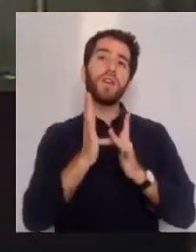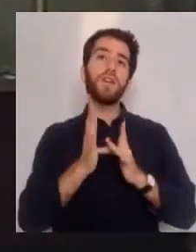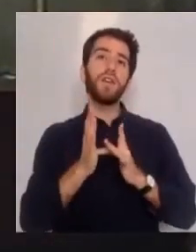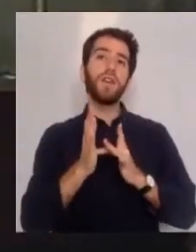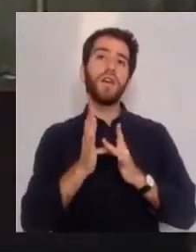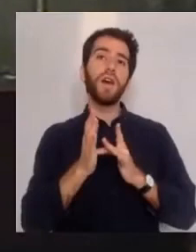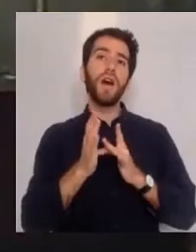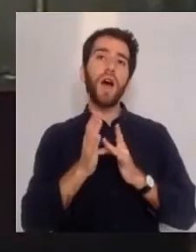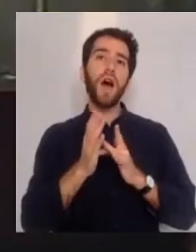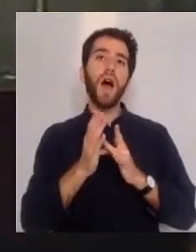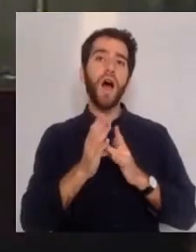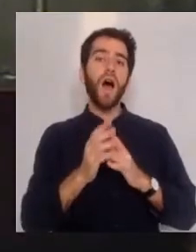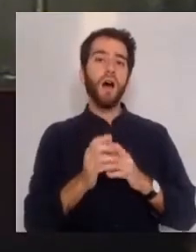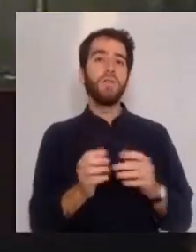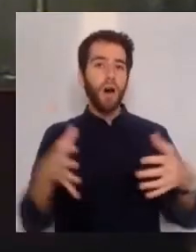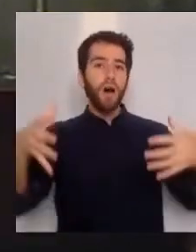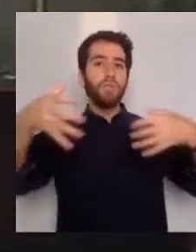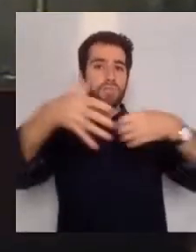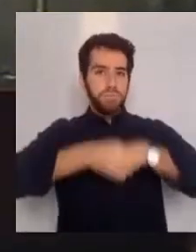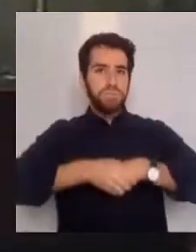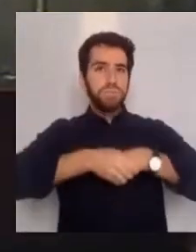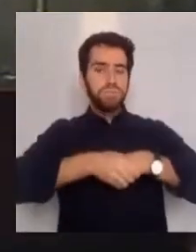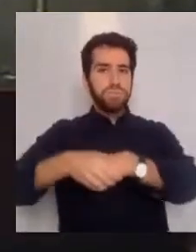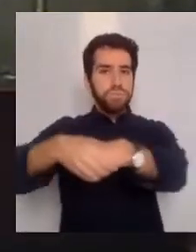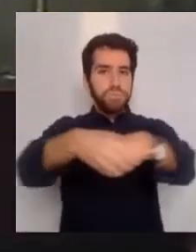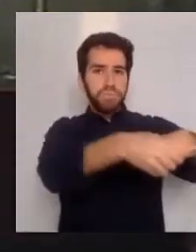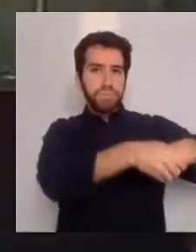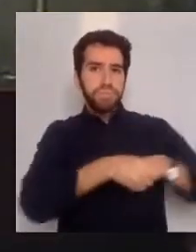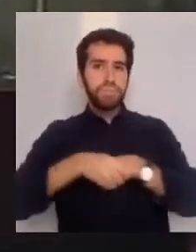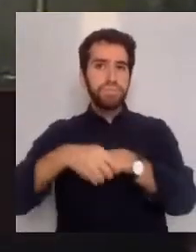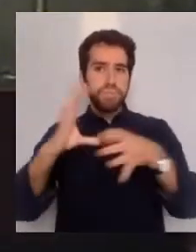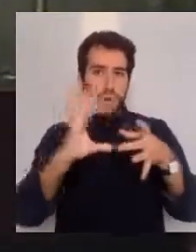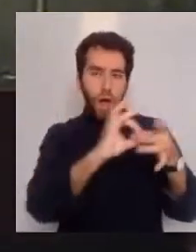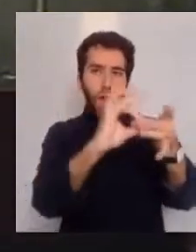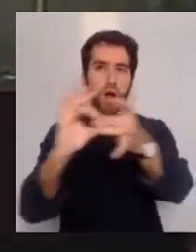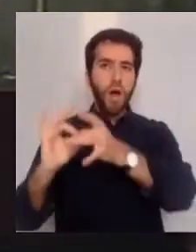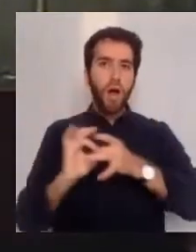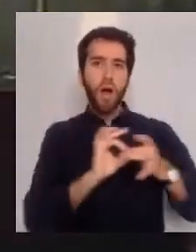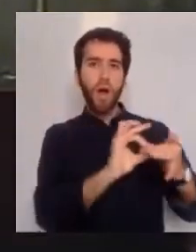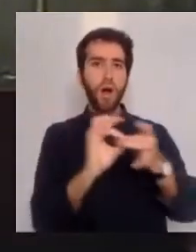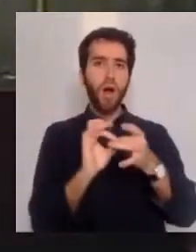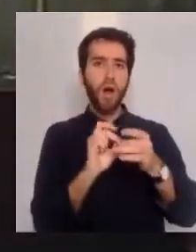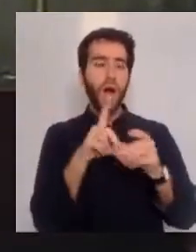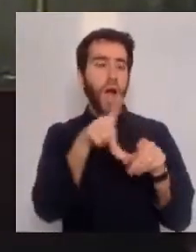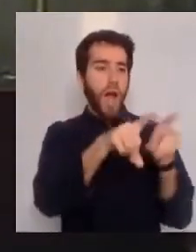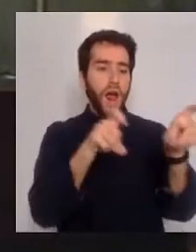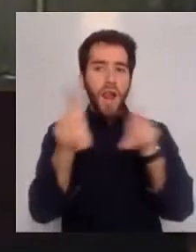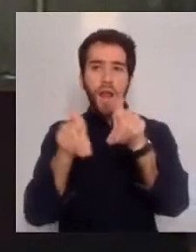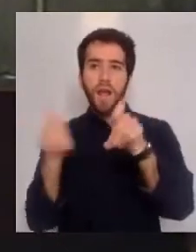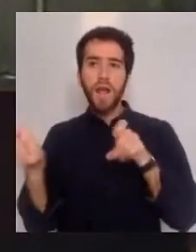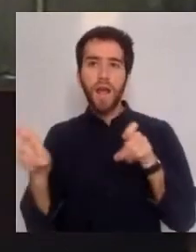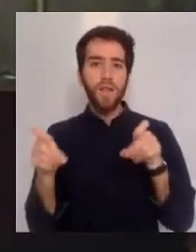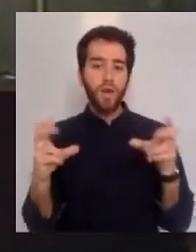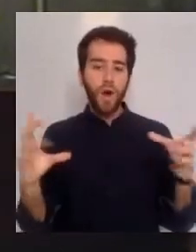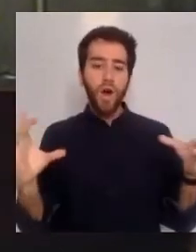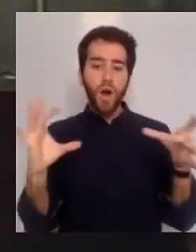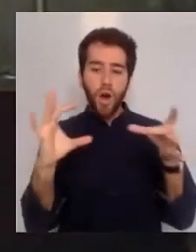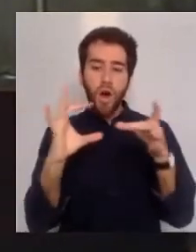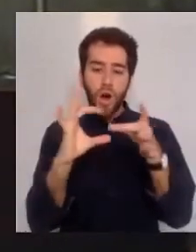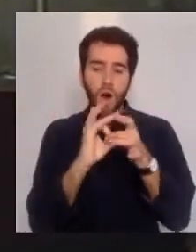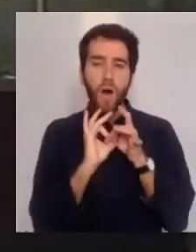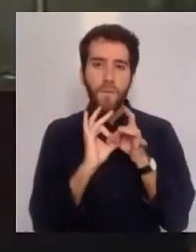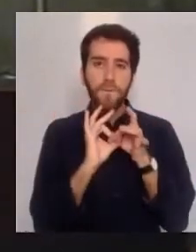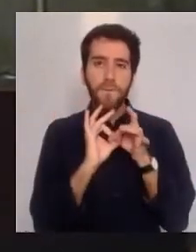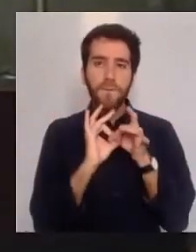ir todos de la mano escogiendo lo que nos une? Porque eso será el signo de la presencia del